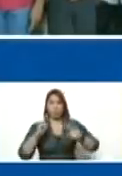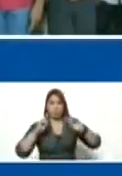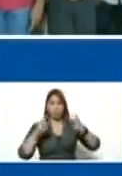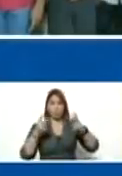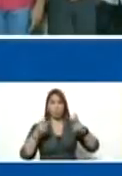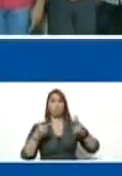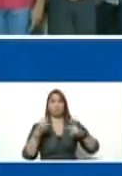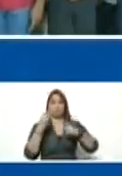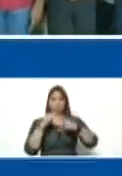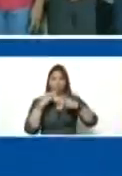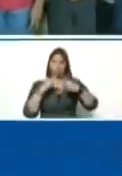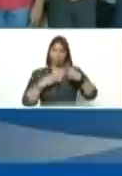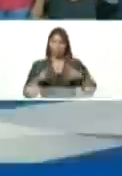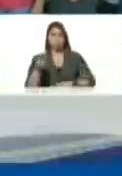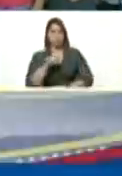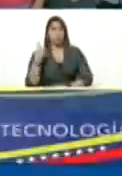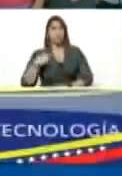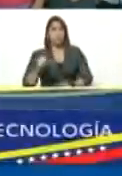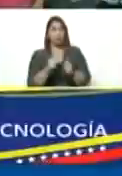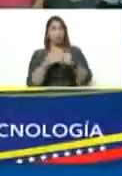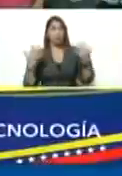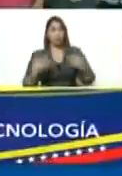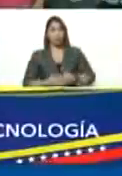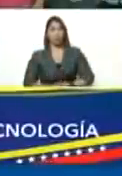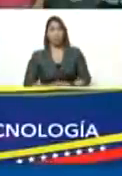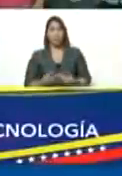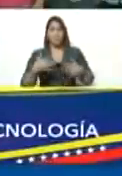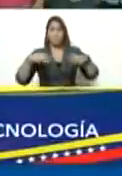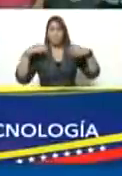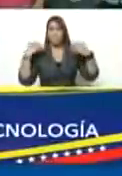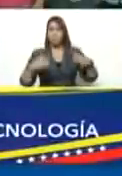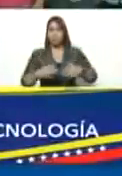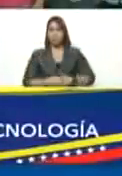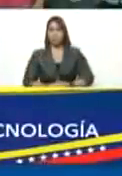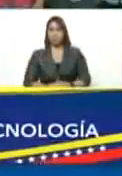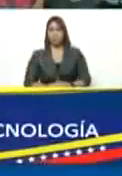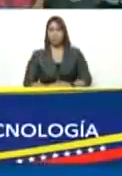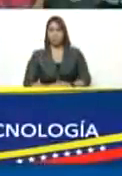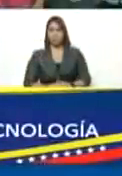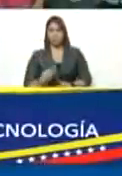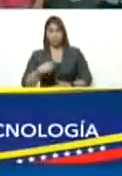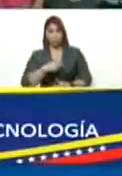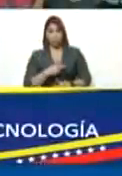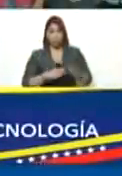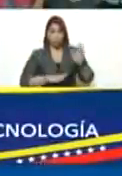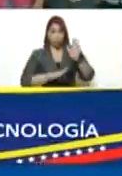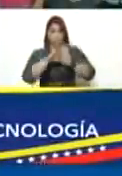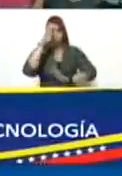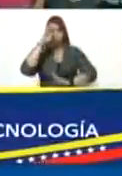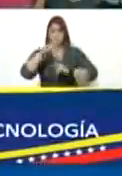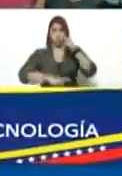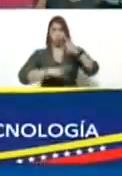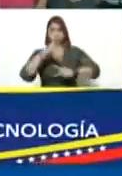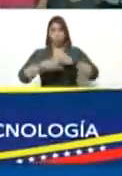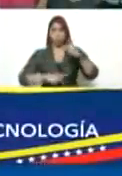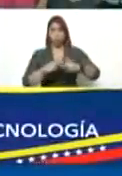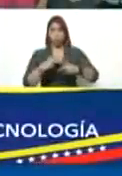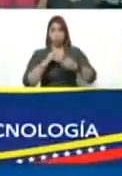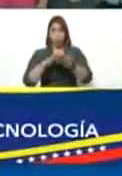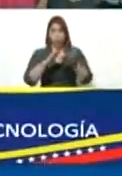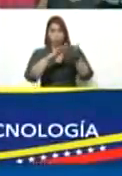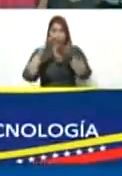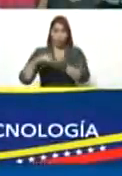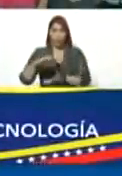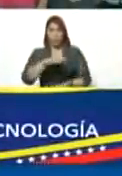prima. Venezuela tiene con qué, pero bastante con qué, para nosotros crecer en producción, para resolver la